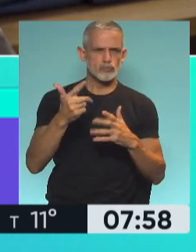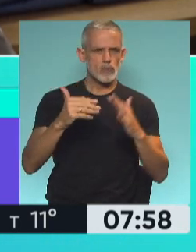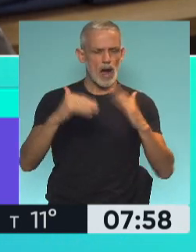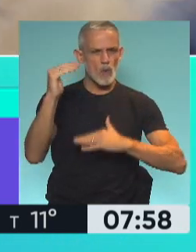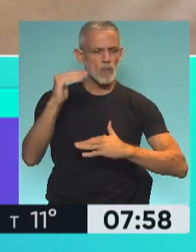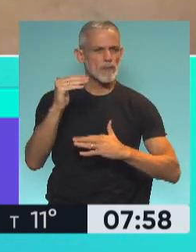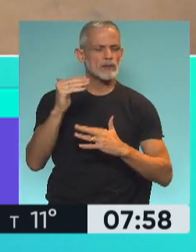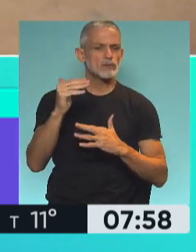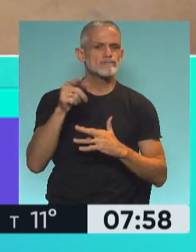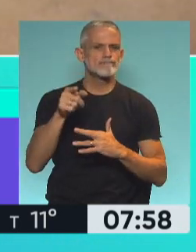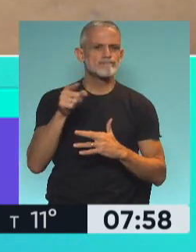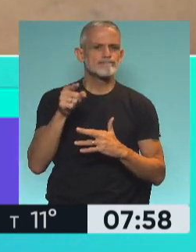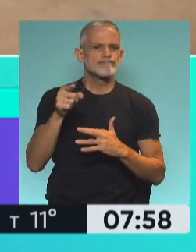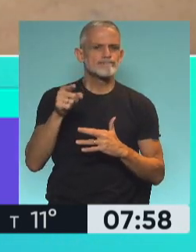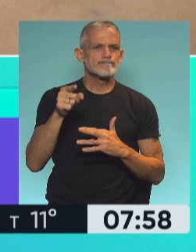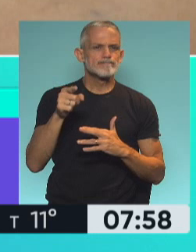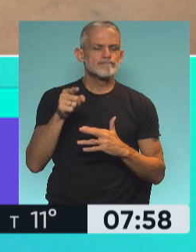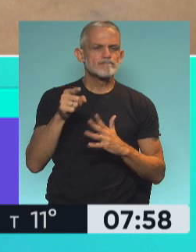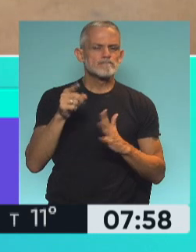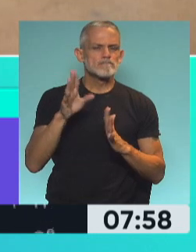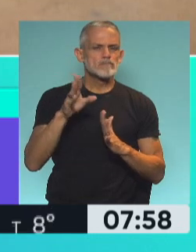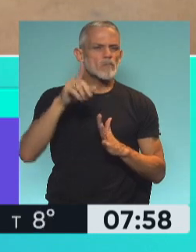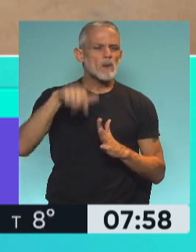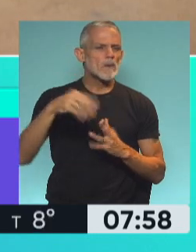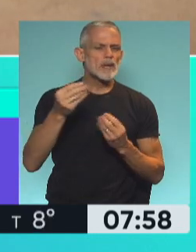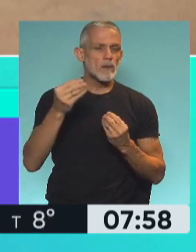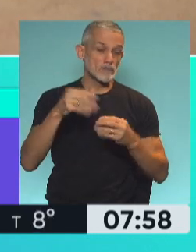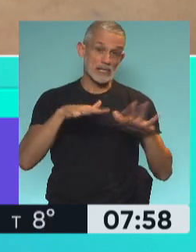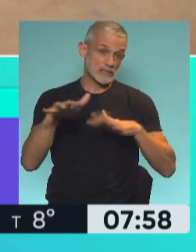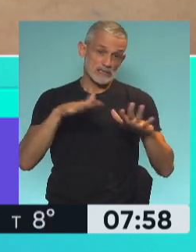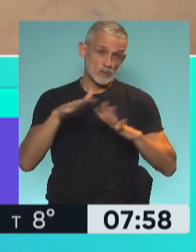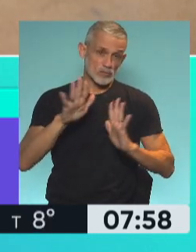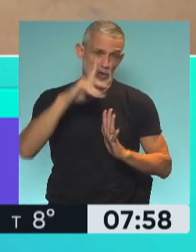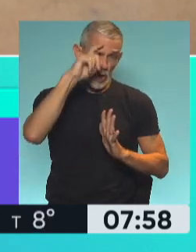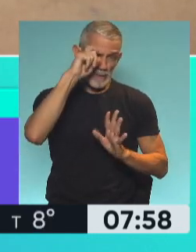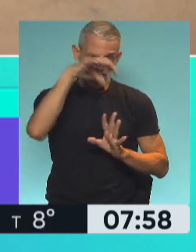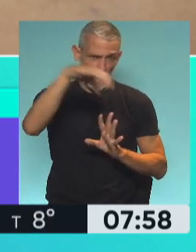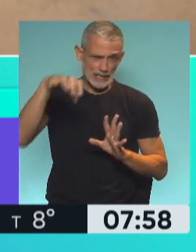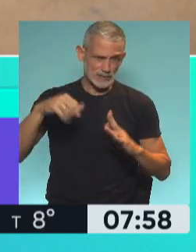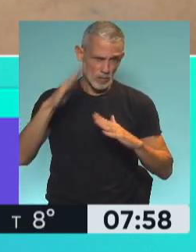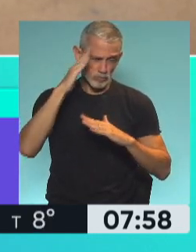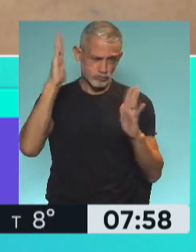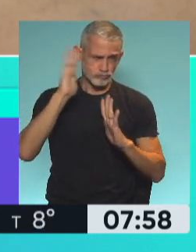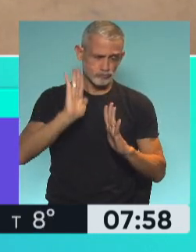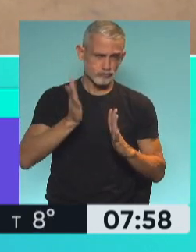es el marcador más sensible de la situación de colapso sanitario que estamos viviendo.